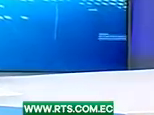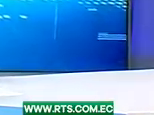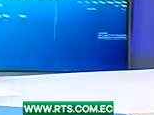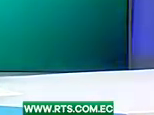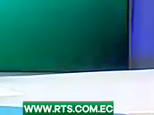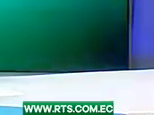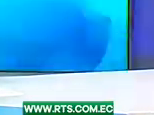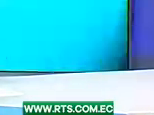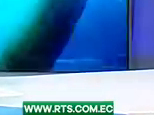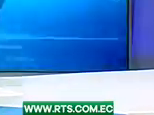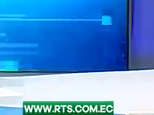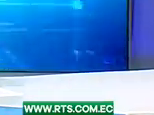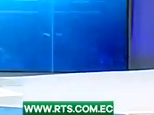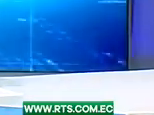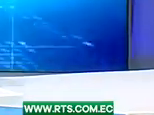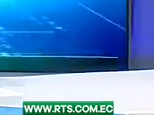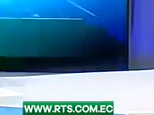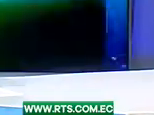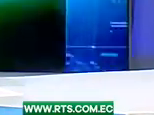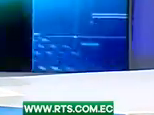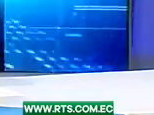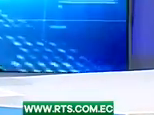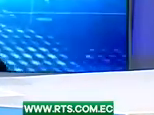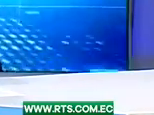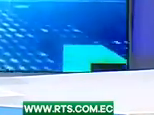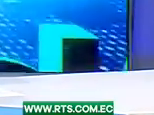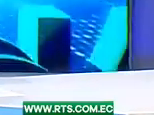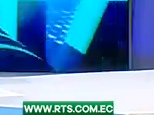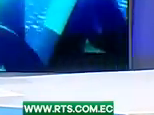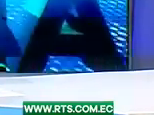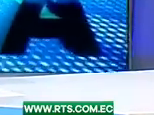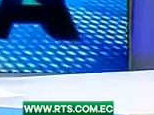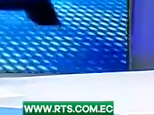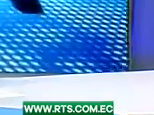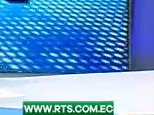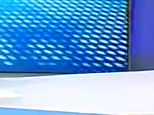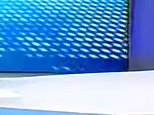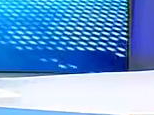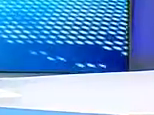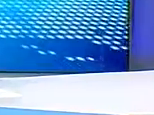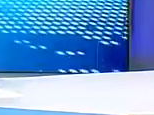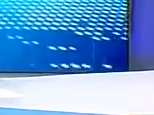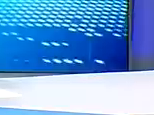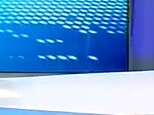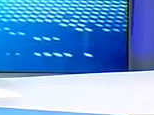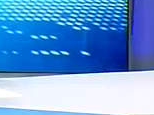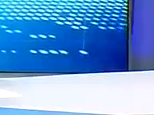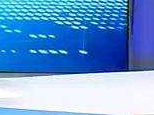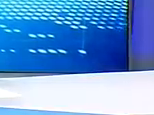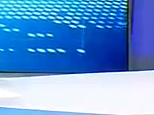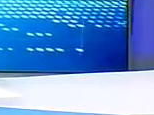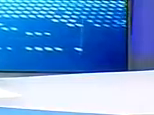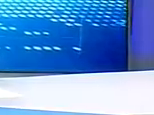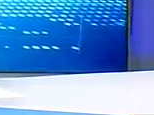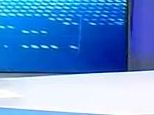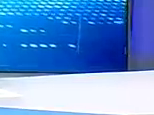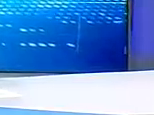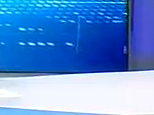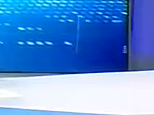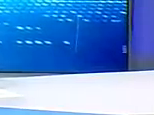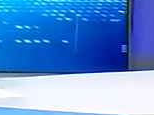Mañana en nuestro espacio de opinión estará la doctora Cintia Viteri, alcaldesa de Guayaquil, quien realizará un balance de su gestión.